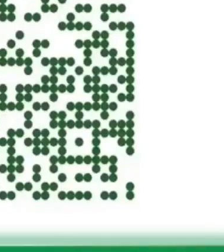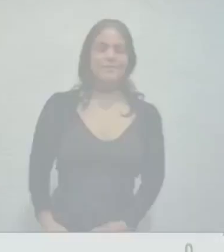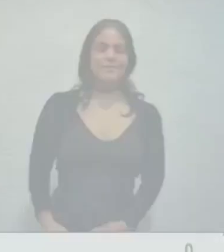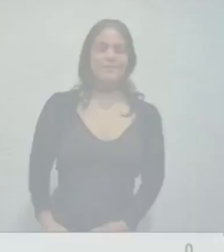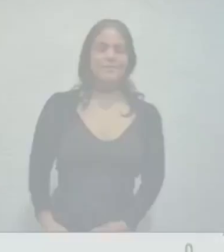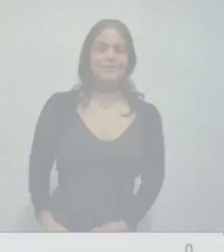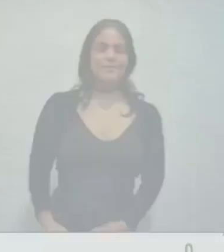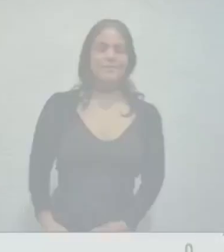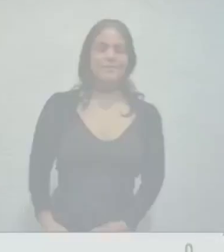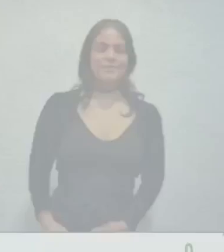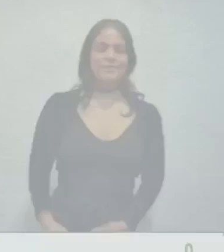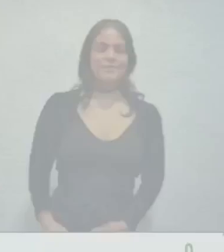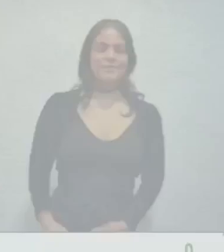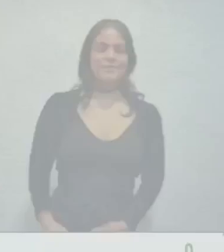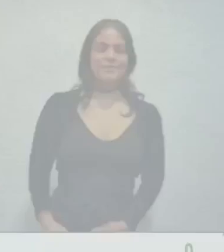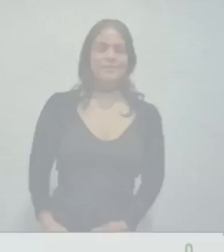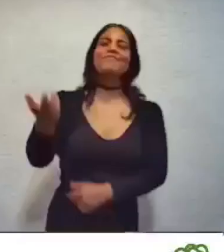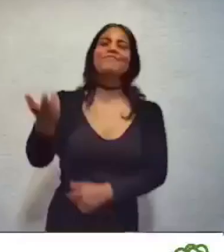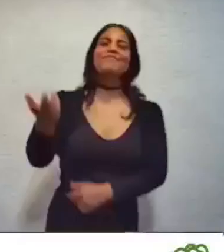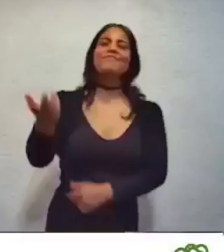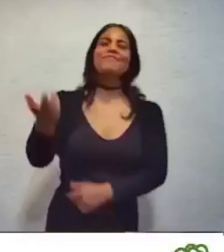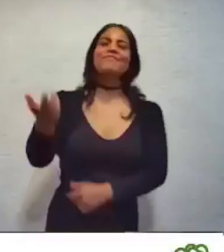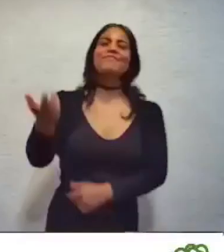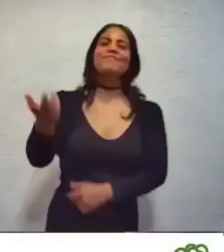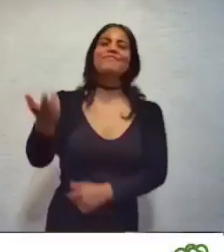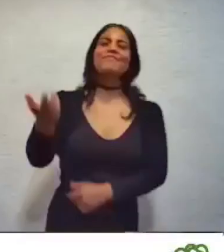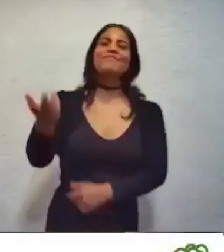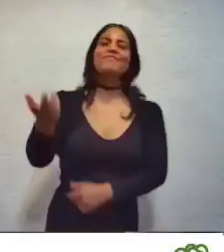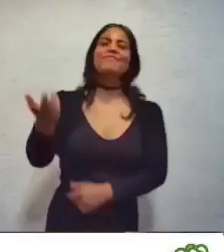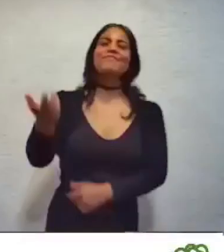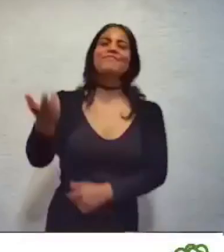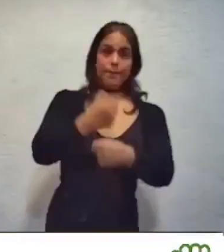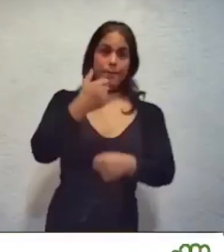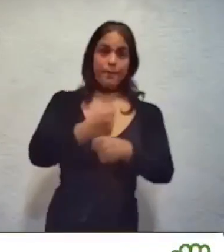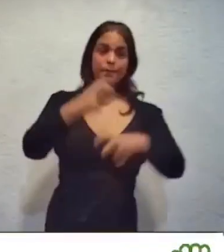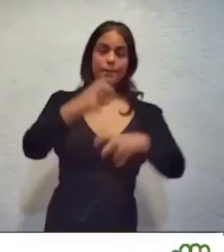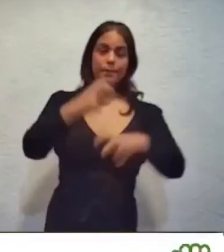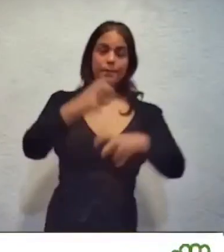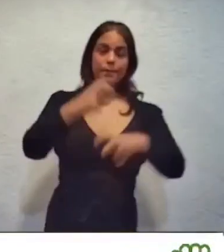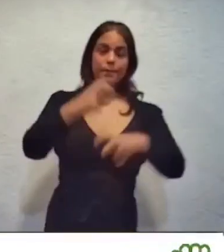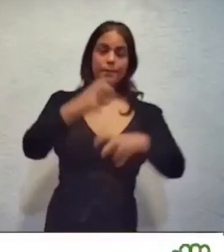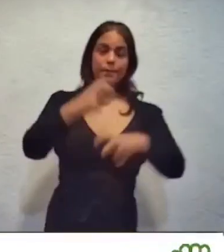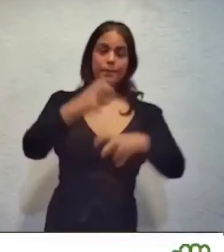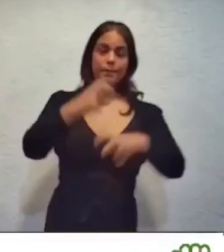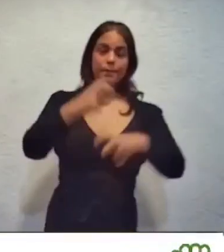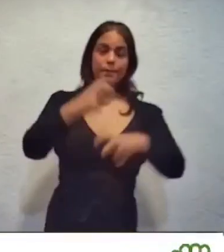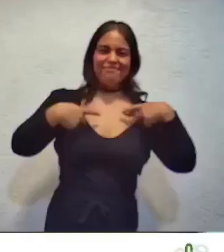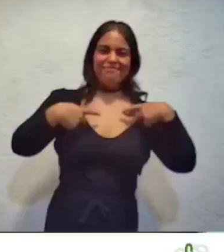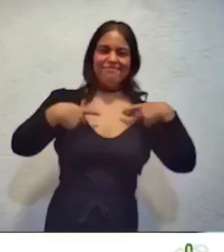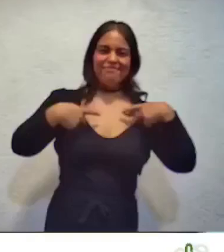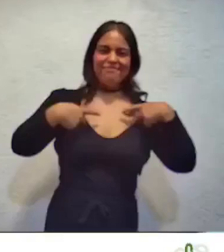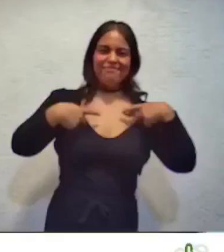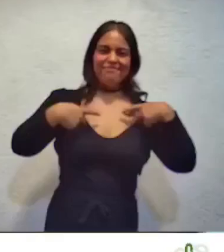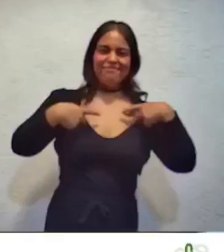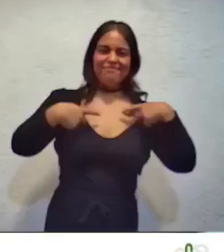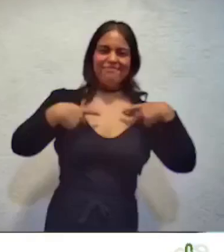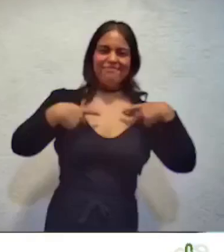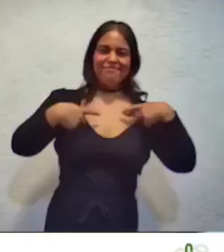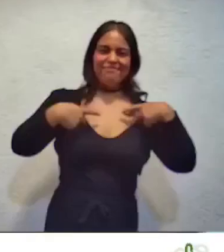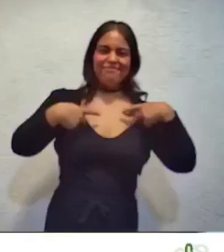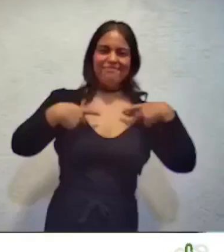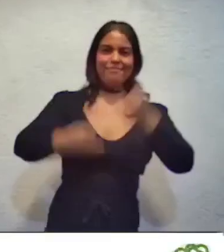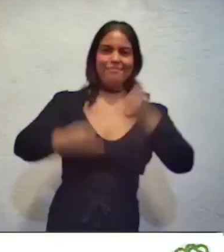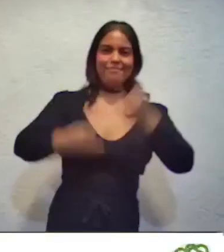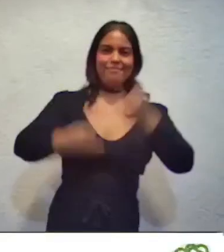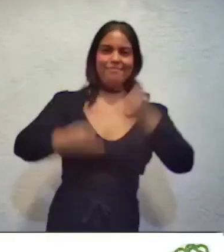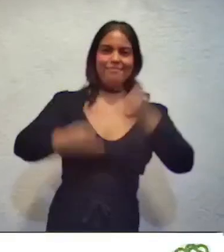buenas tardes, sean todas y todos bienvenidos a la sexta sesión pública de resolución de este Tribunal Electoral del